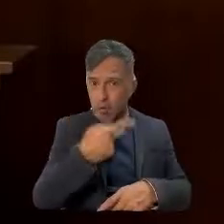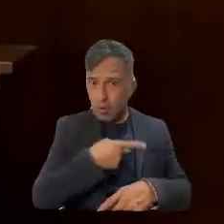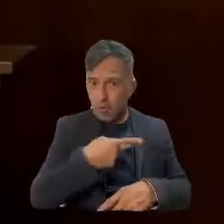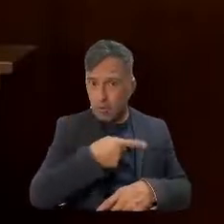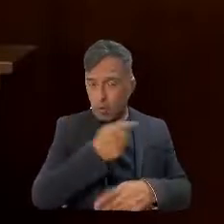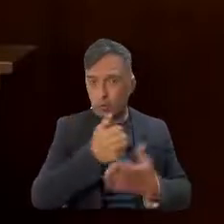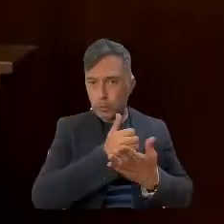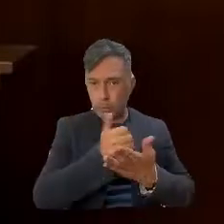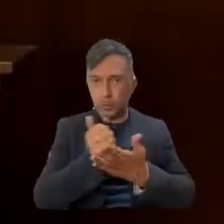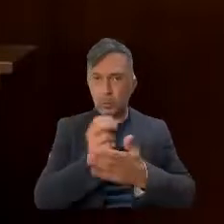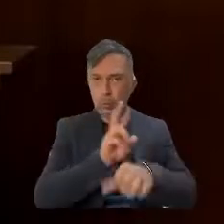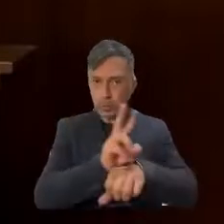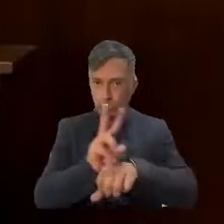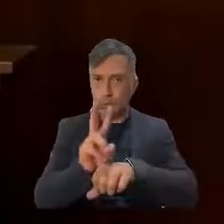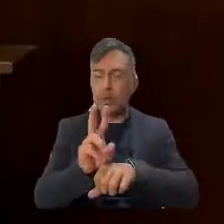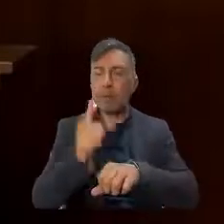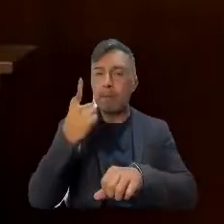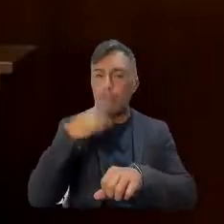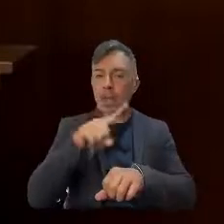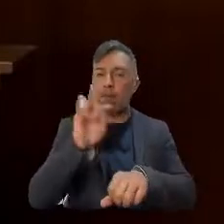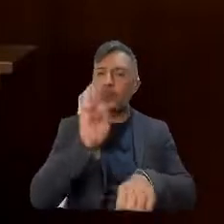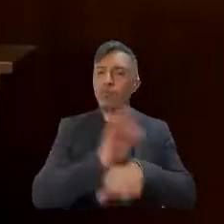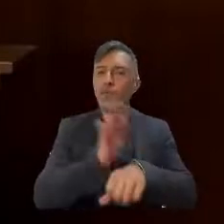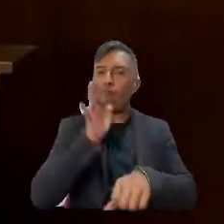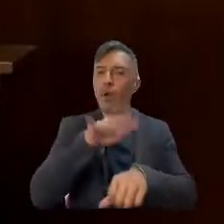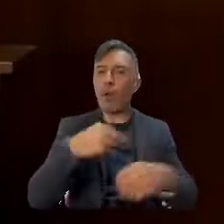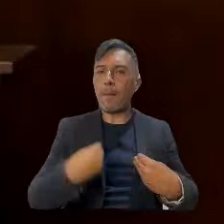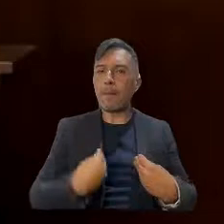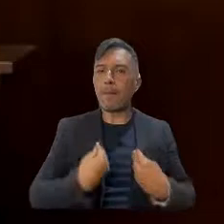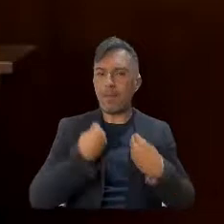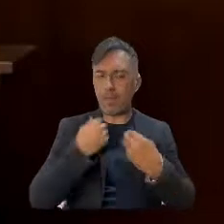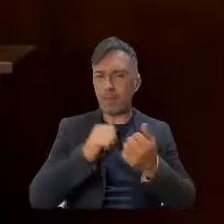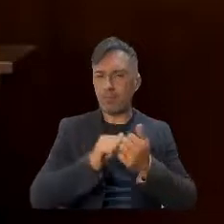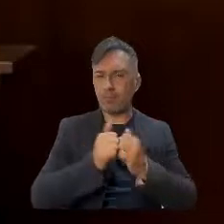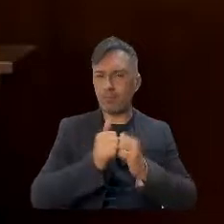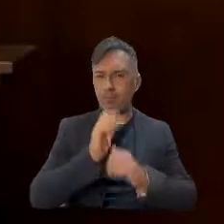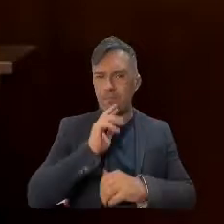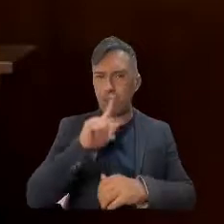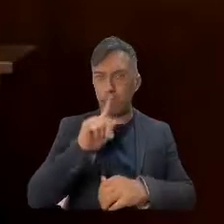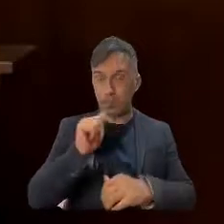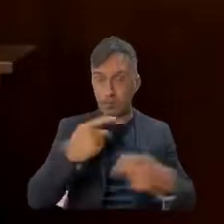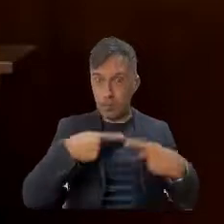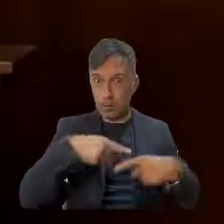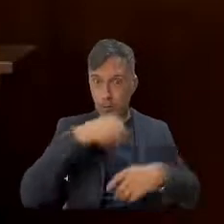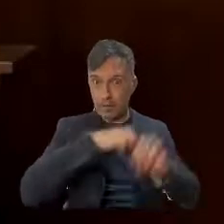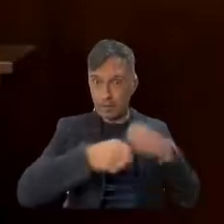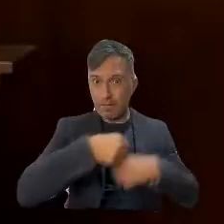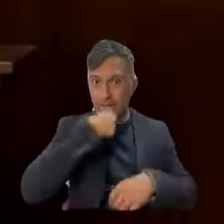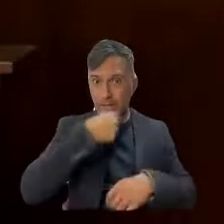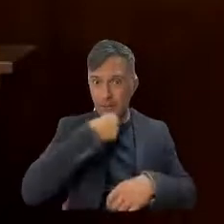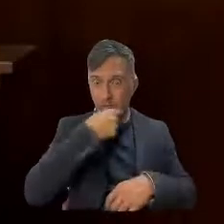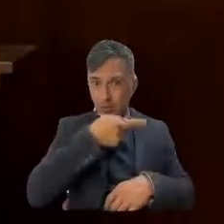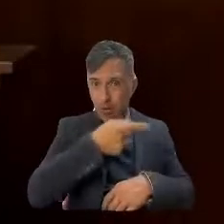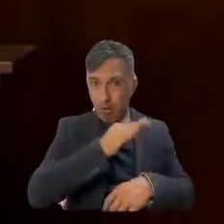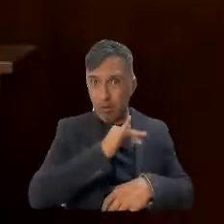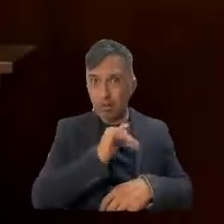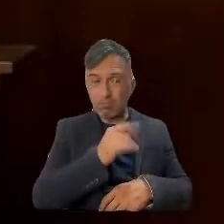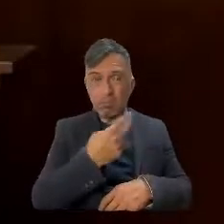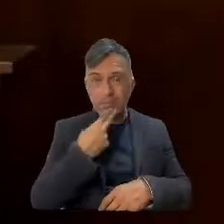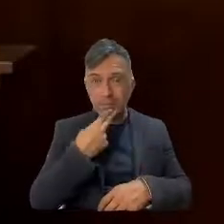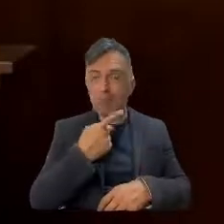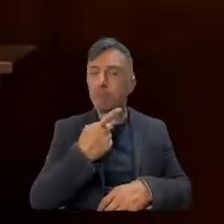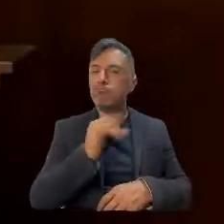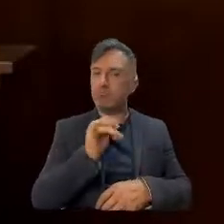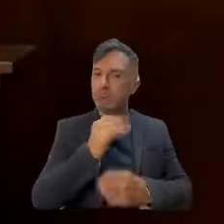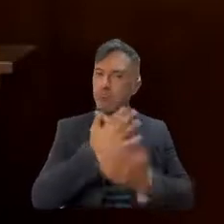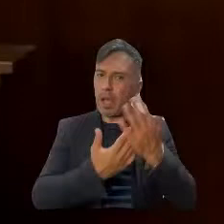buenas condiciones para vivir. Los adultos mayores pueden ser personas productivas. Su experiencia, su